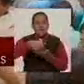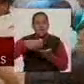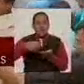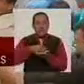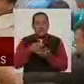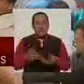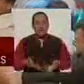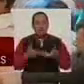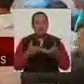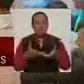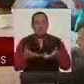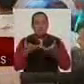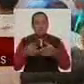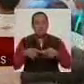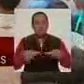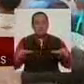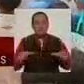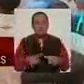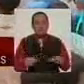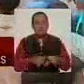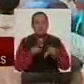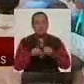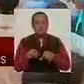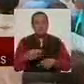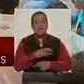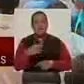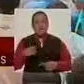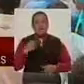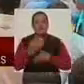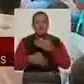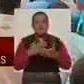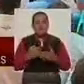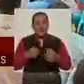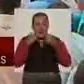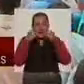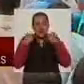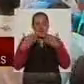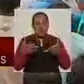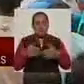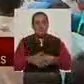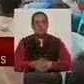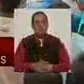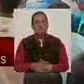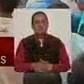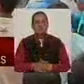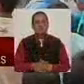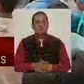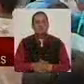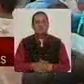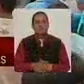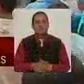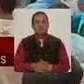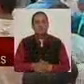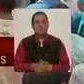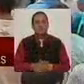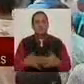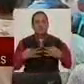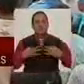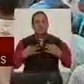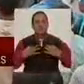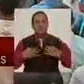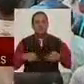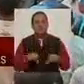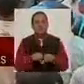hasta este lugar por el Ministerio de la Producción. Por esta razón, la primera dama. Así como ropa y